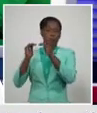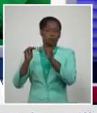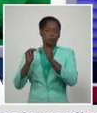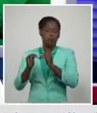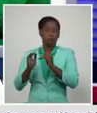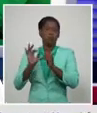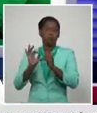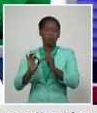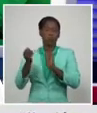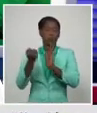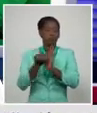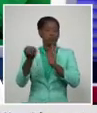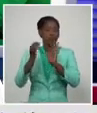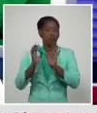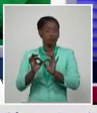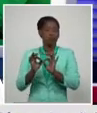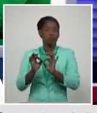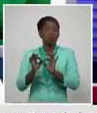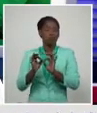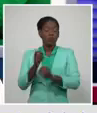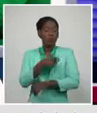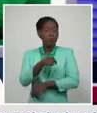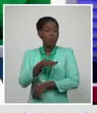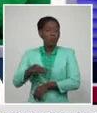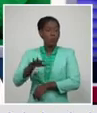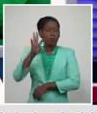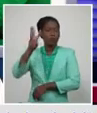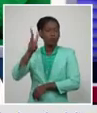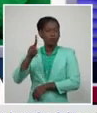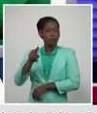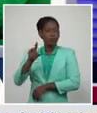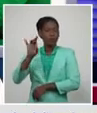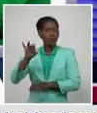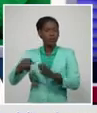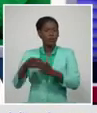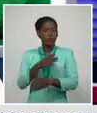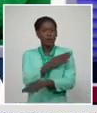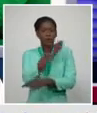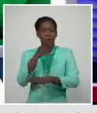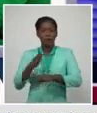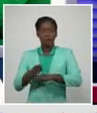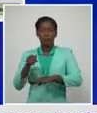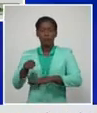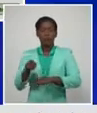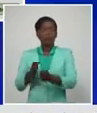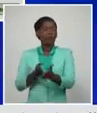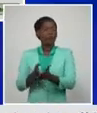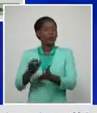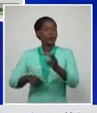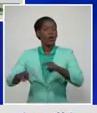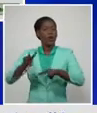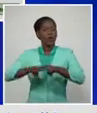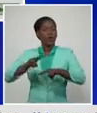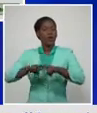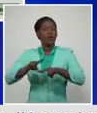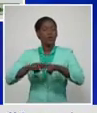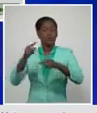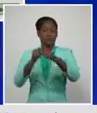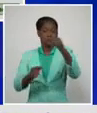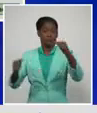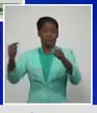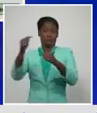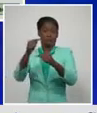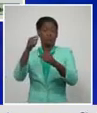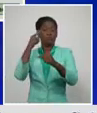confirmados por 100.000 habitantes en los últimos 15 días se mantiene en La Habana con la tasa